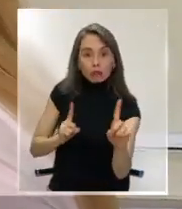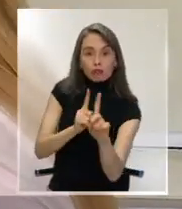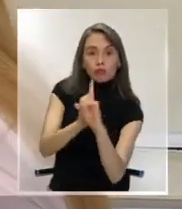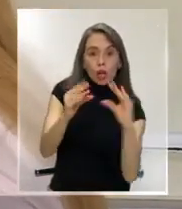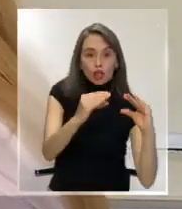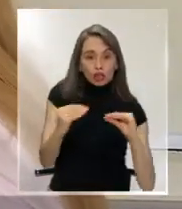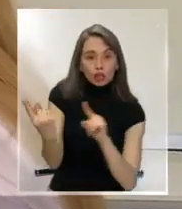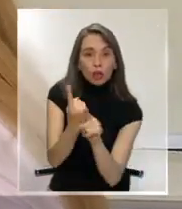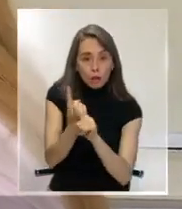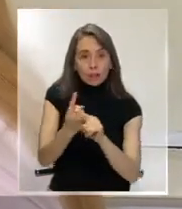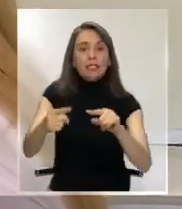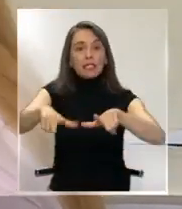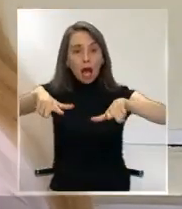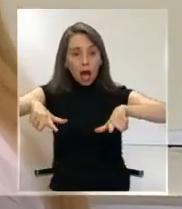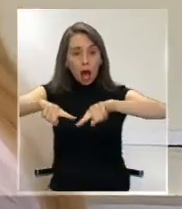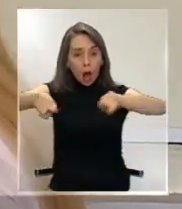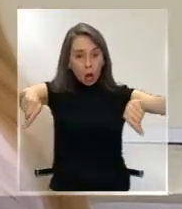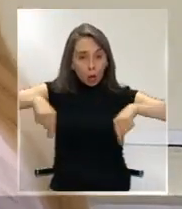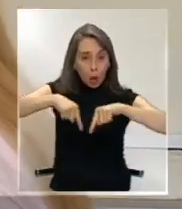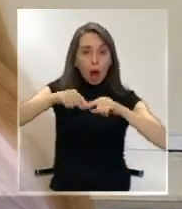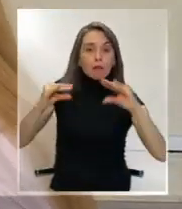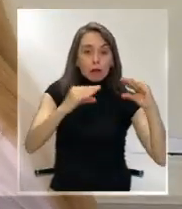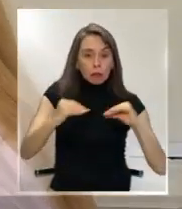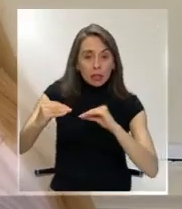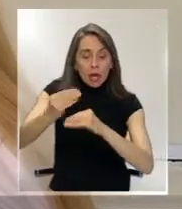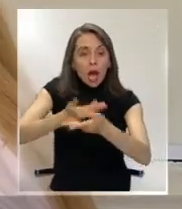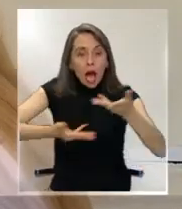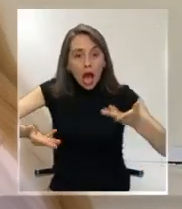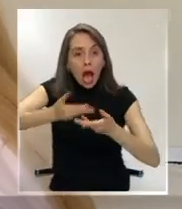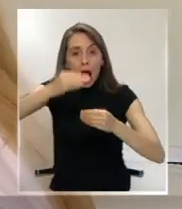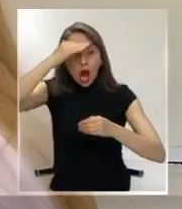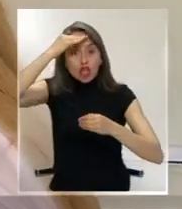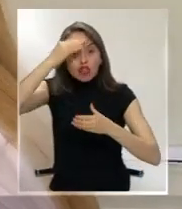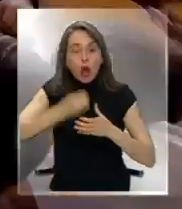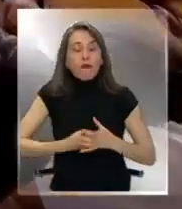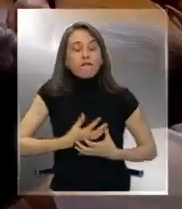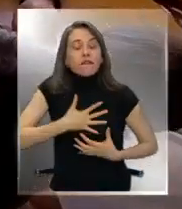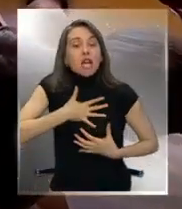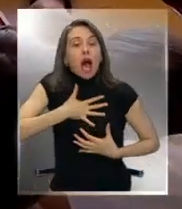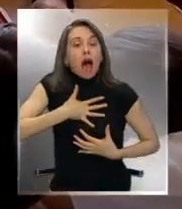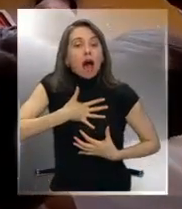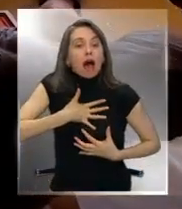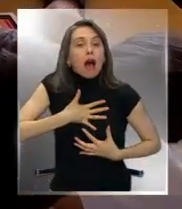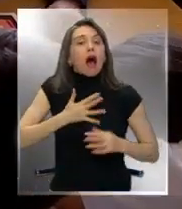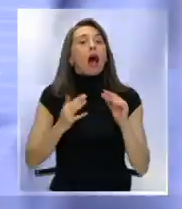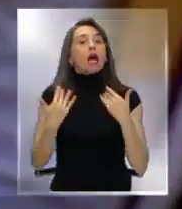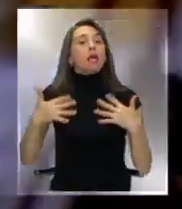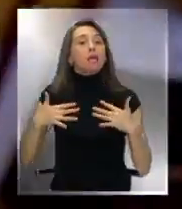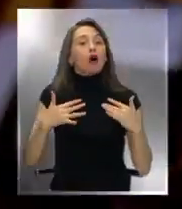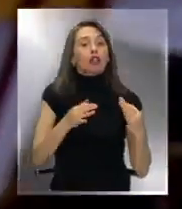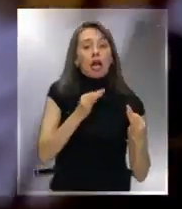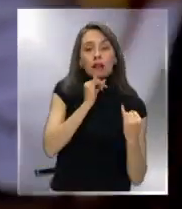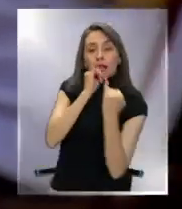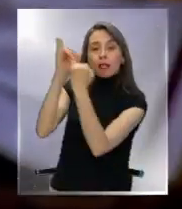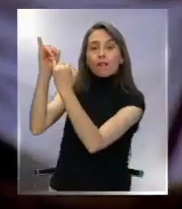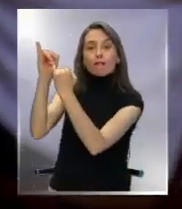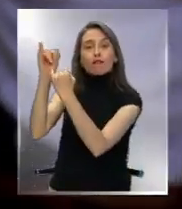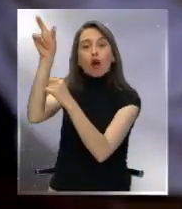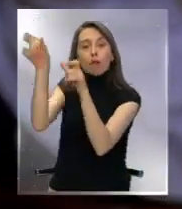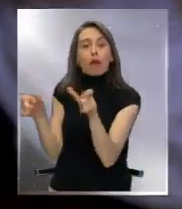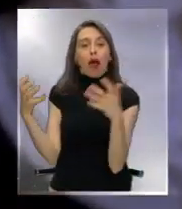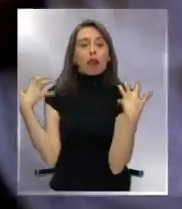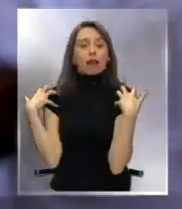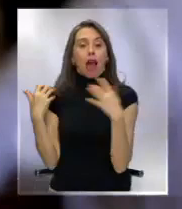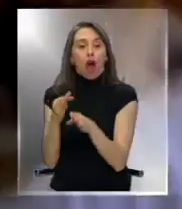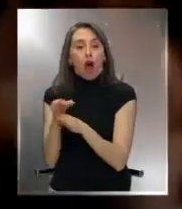de conversación, de creación de confianza. Y este podría ser un tema muy importante para reportarlo al orientador.